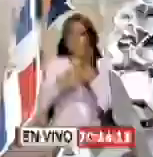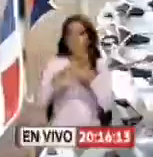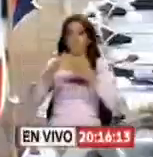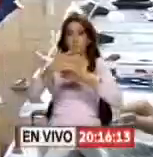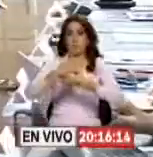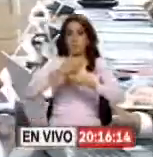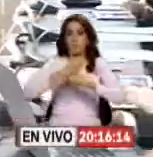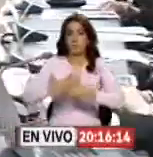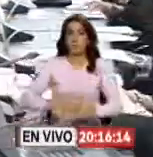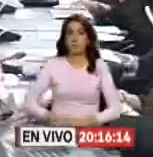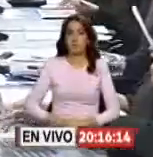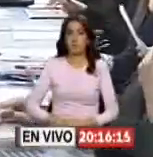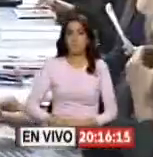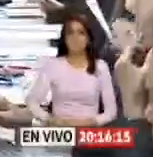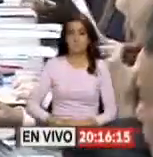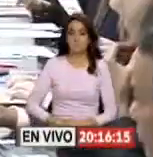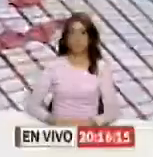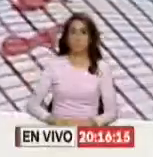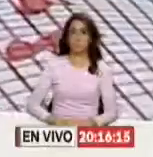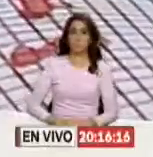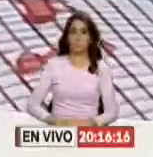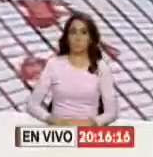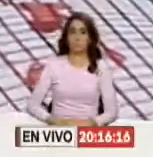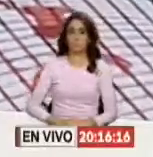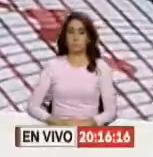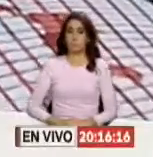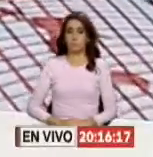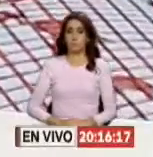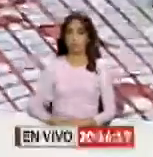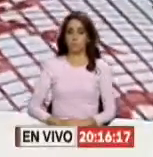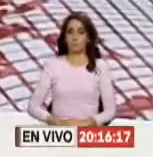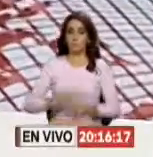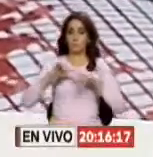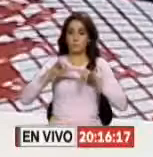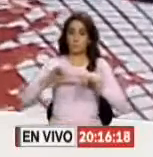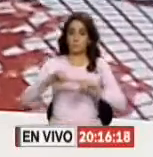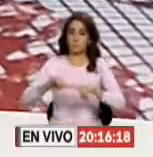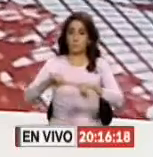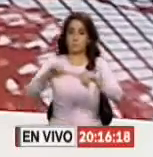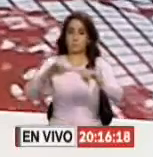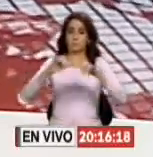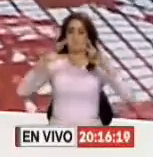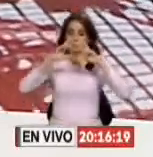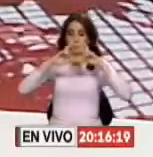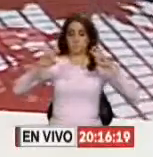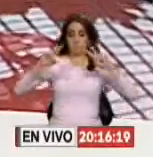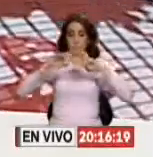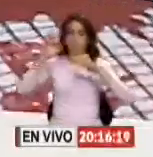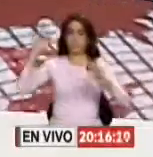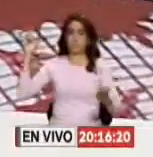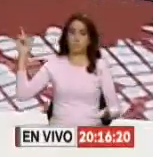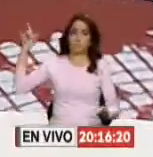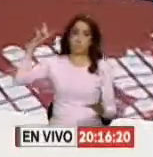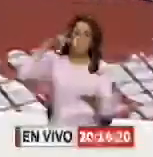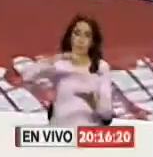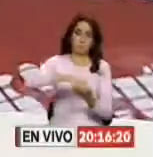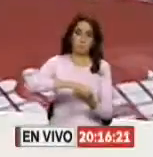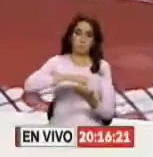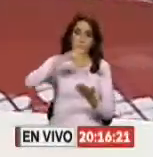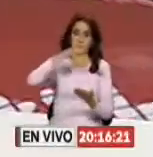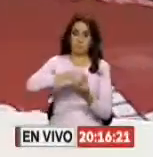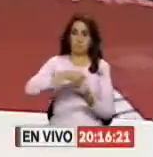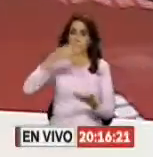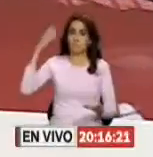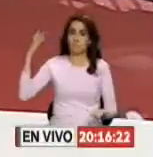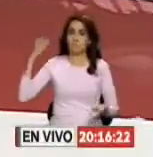región. César García, Telediario. Y continúan las investigaciones de la avioneta accidentada en la comuna Río Bravo, en la